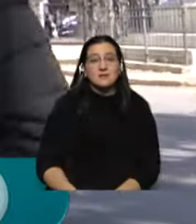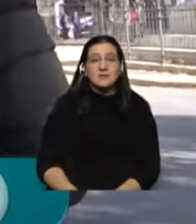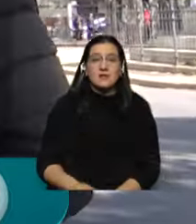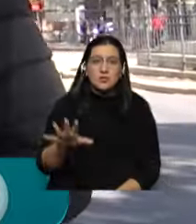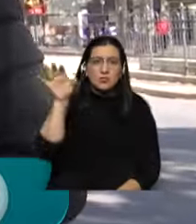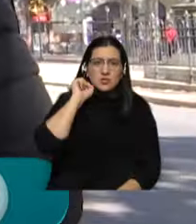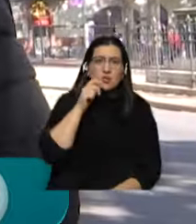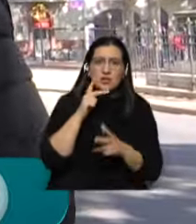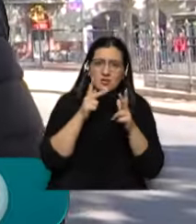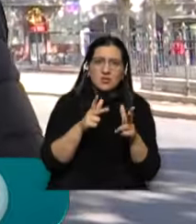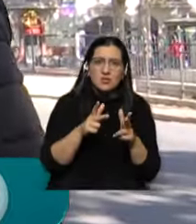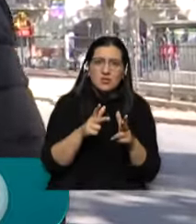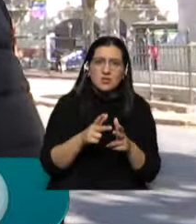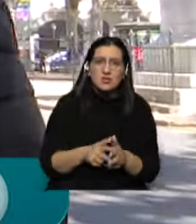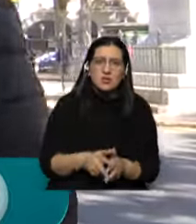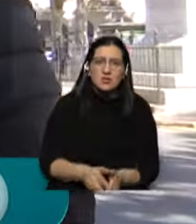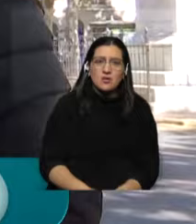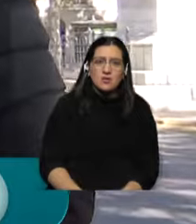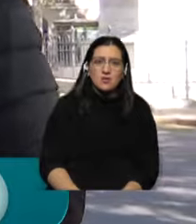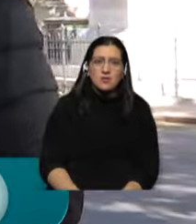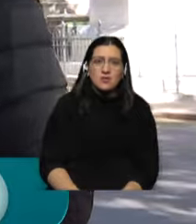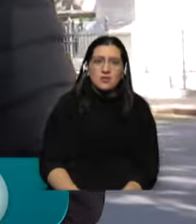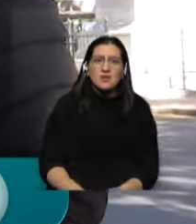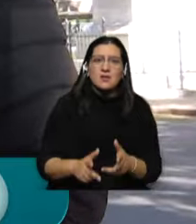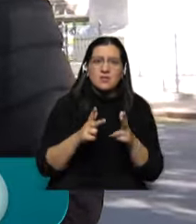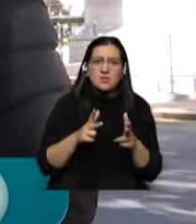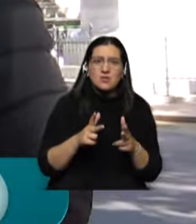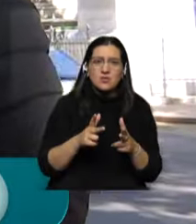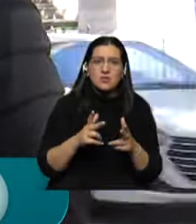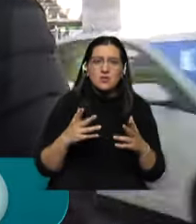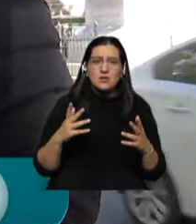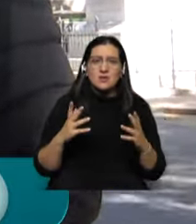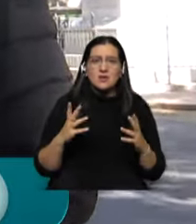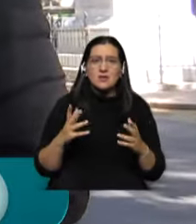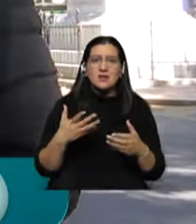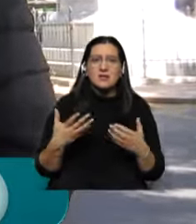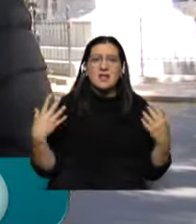dijo? La parte final creo que es que se lleven camperas de adentro.